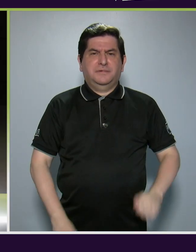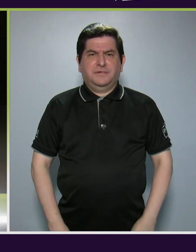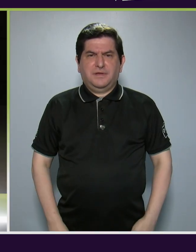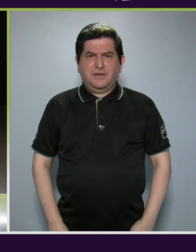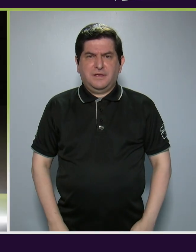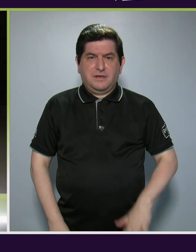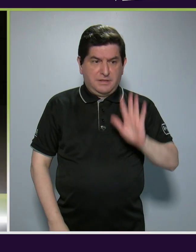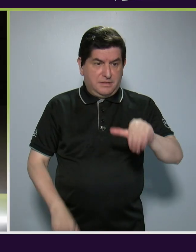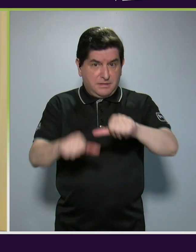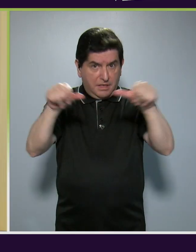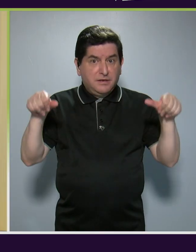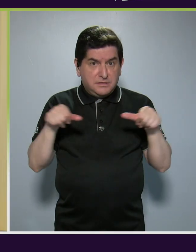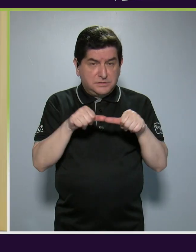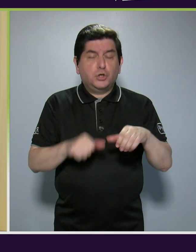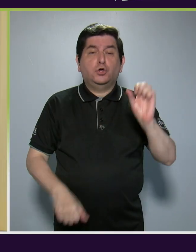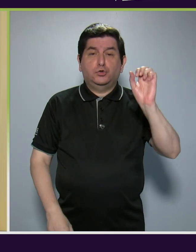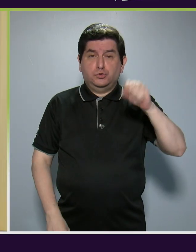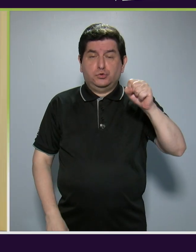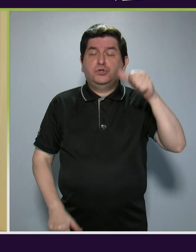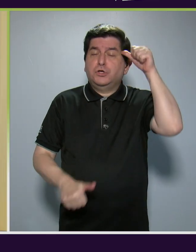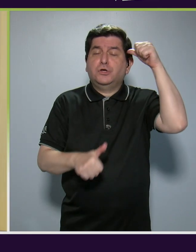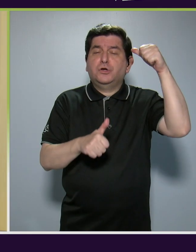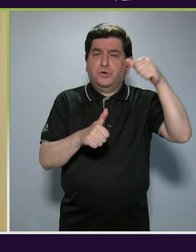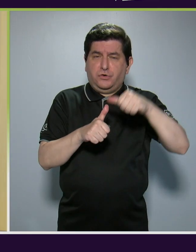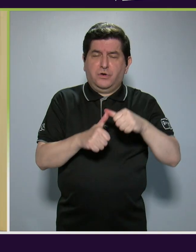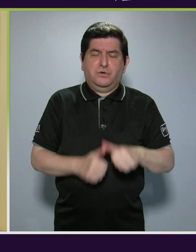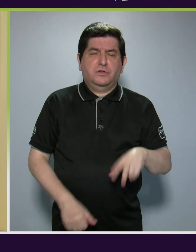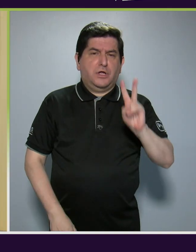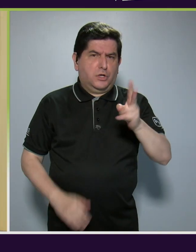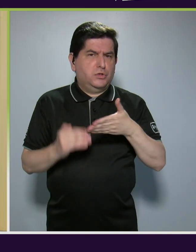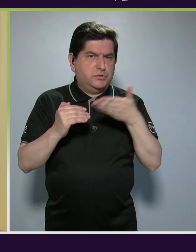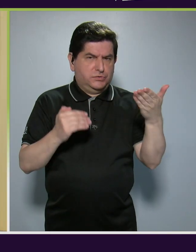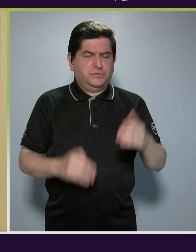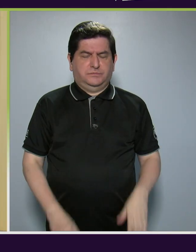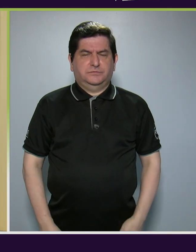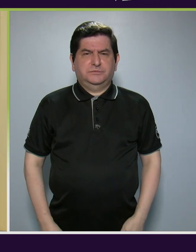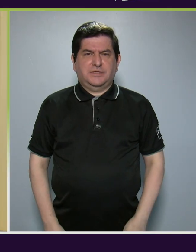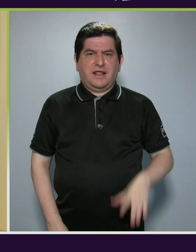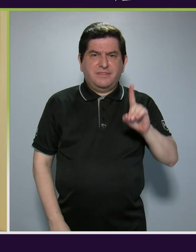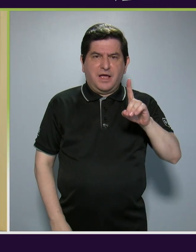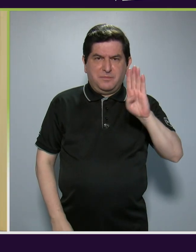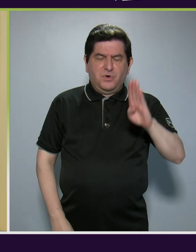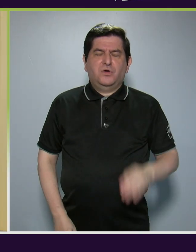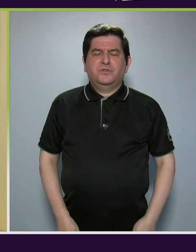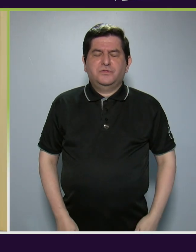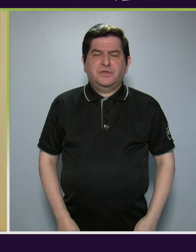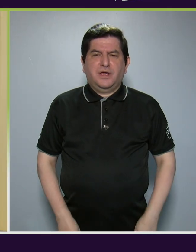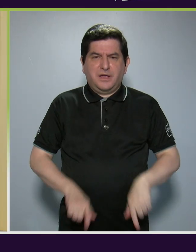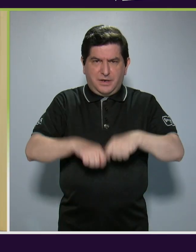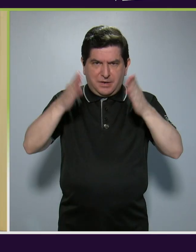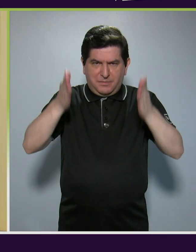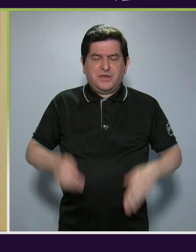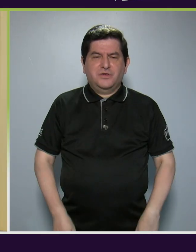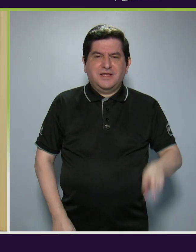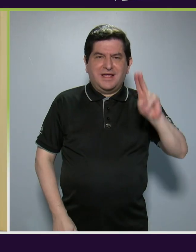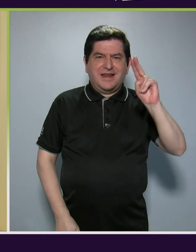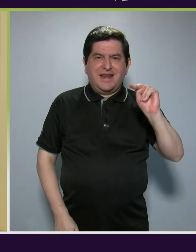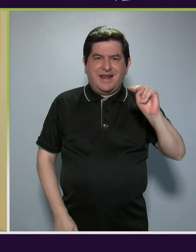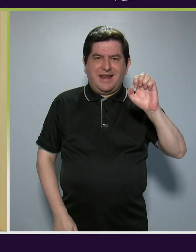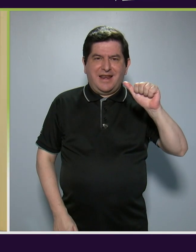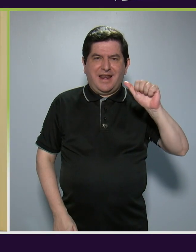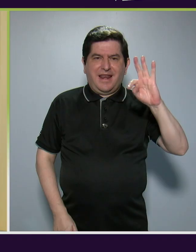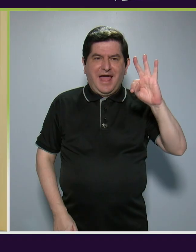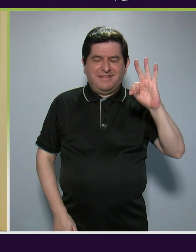estas 5 zonas. Sí, recordemos tal vez 2 cosas. Dan Botner es un periodista de National Geographic, entonces que él empieza a partir